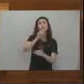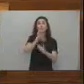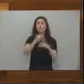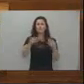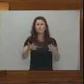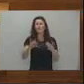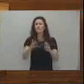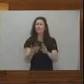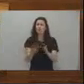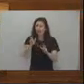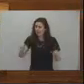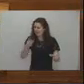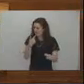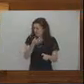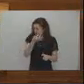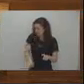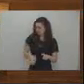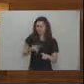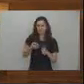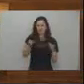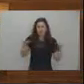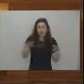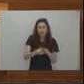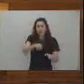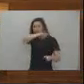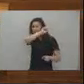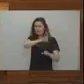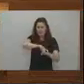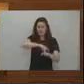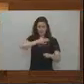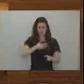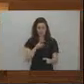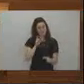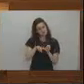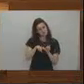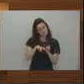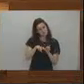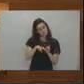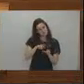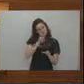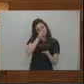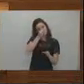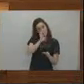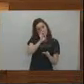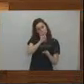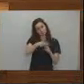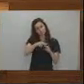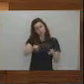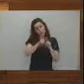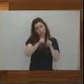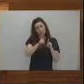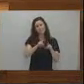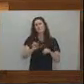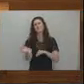apetece, porque entiende que esa no es la manera de malgastar su talento profesional, pues no accedían a los espacios de toma de decisiones. Y yo creo que hay